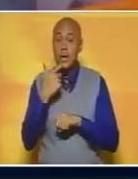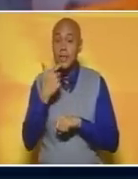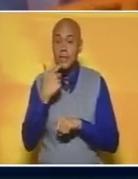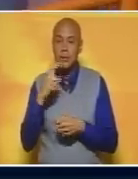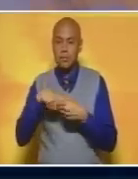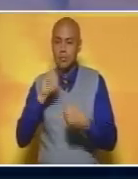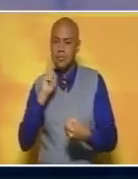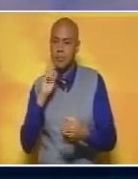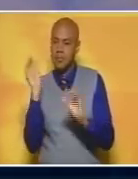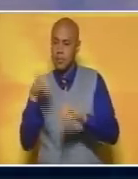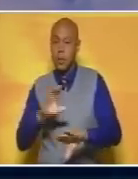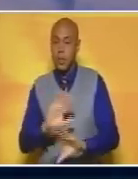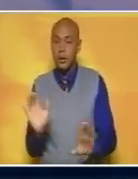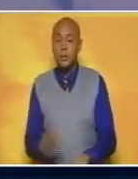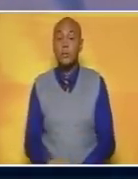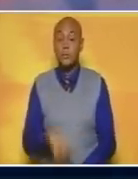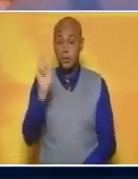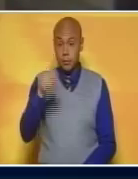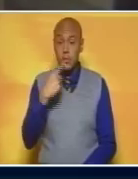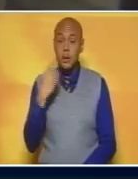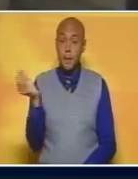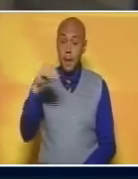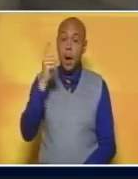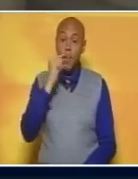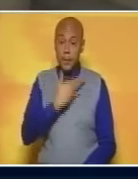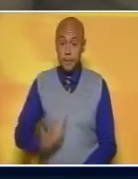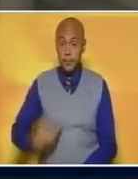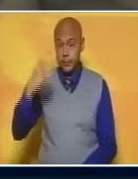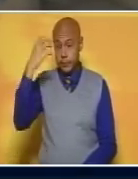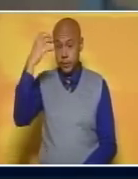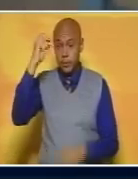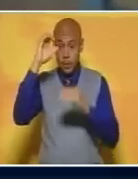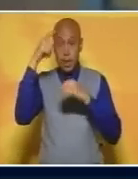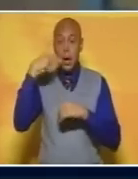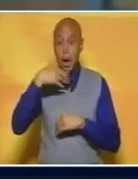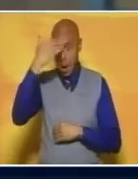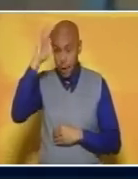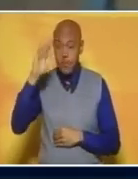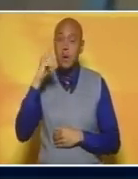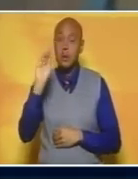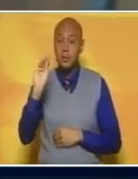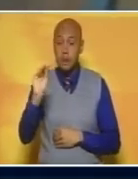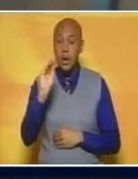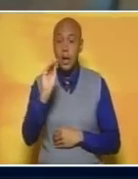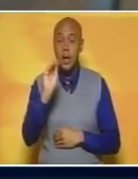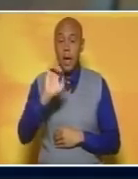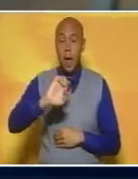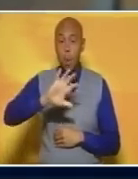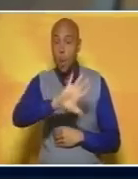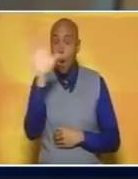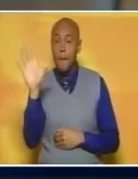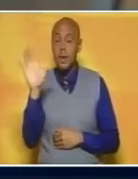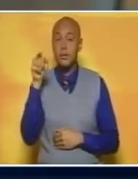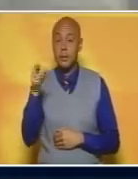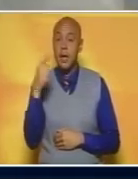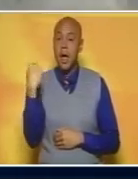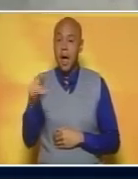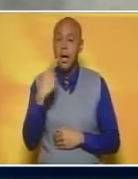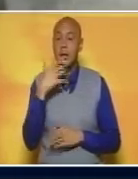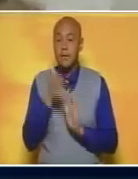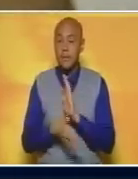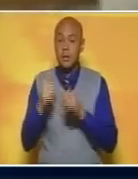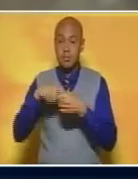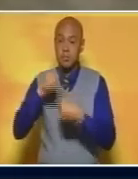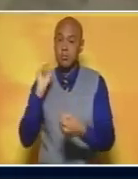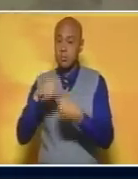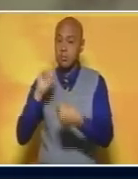de diferencias. El mandatario además dio a entender que las naciones europeas rompen con el pacto. Se